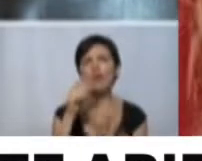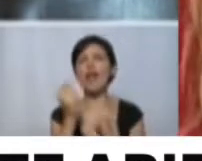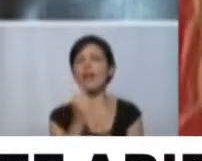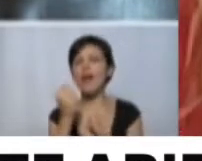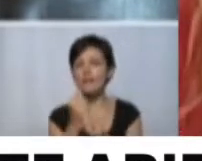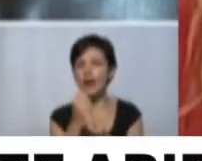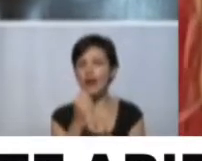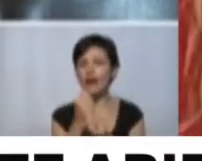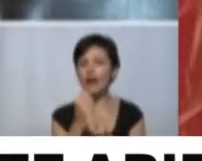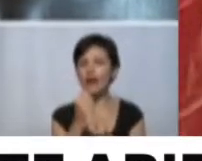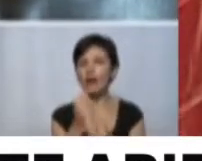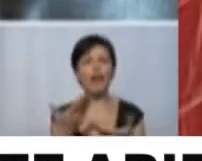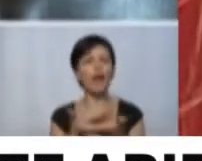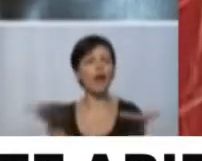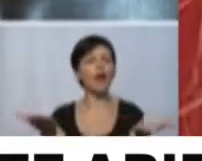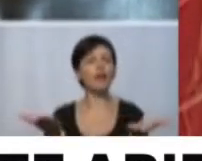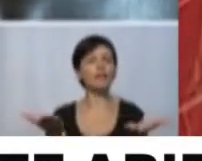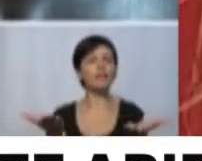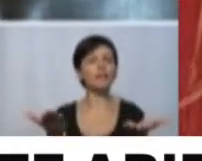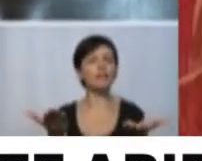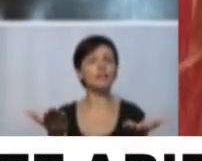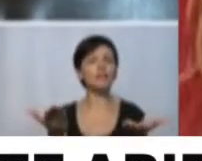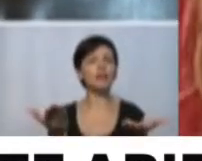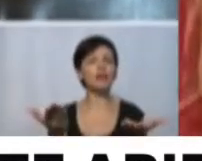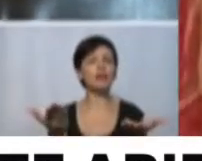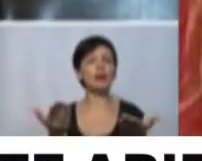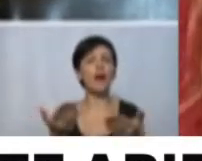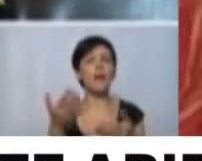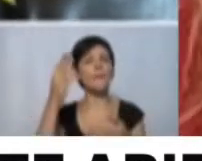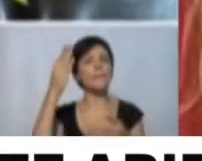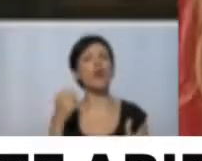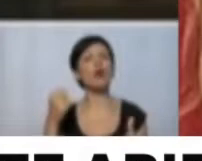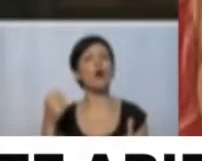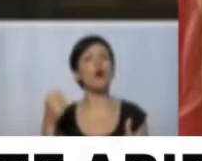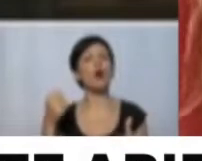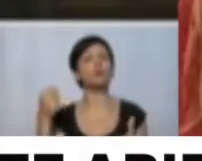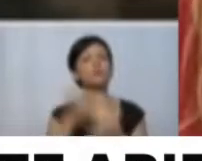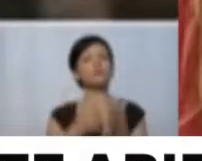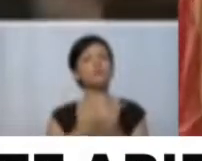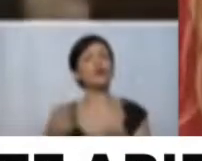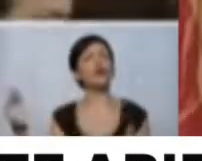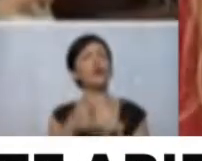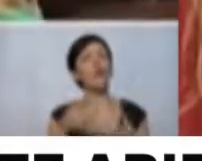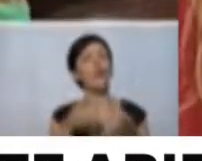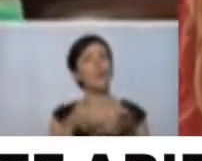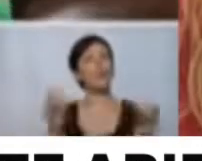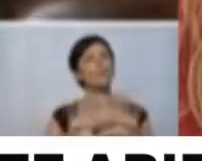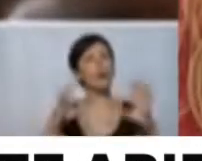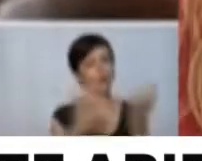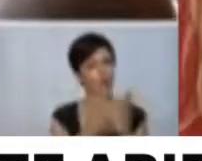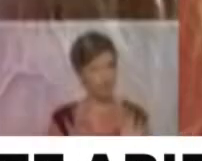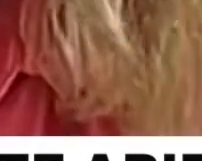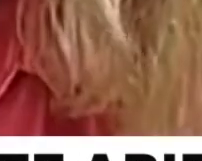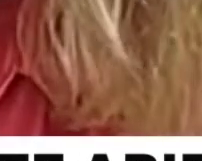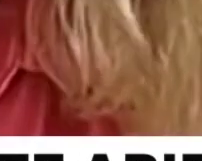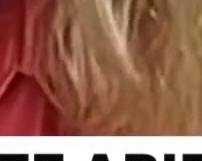obviamente estamos en desacuerdo con que la empresa Vicentín termine extranjerizada, pero también sabemos que la historia de estatizaciones en Argentina